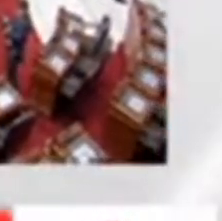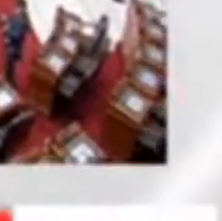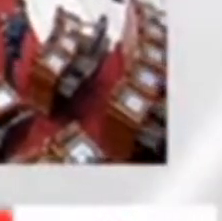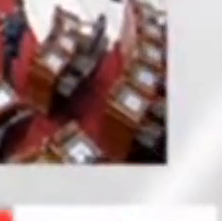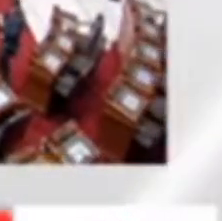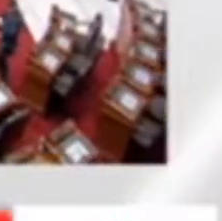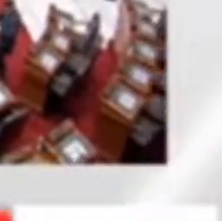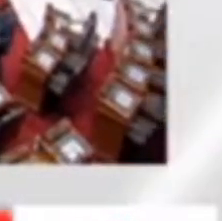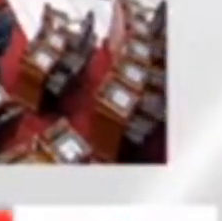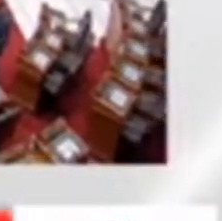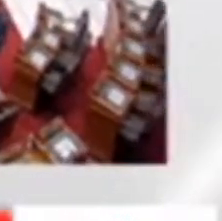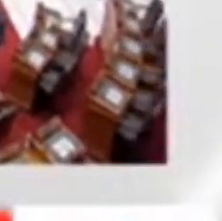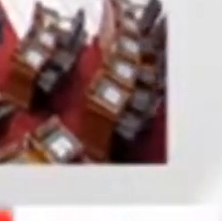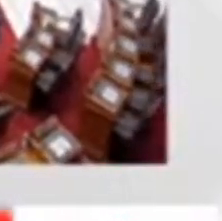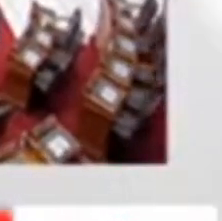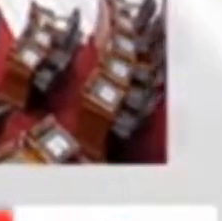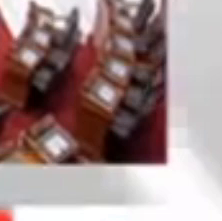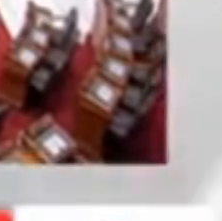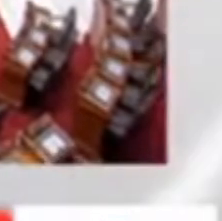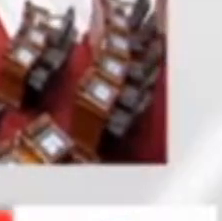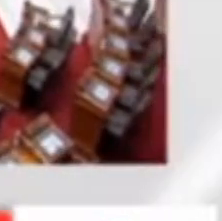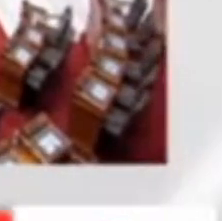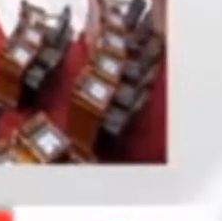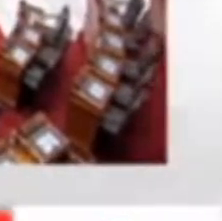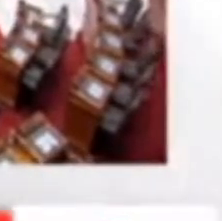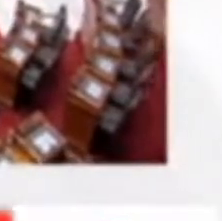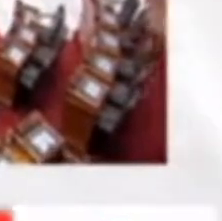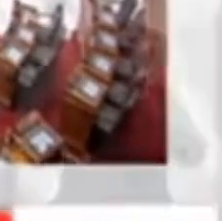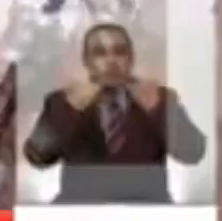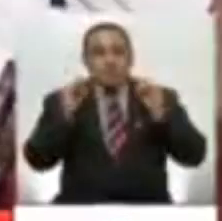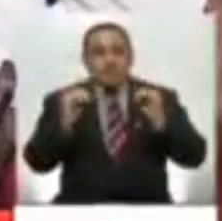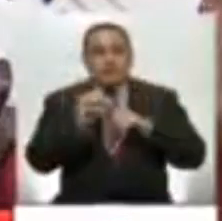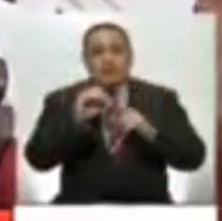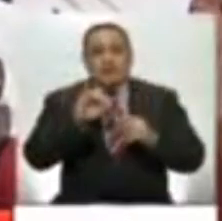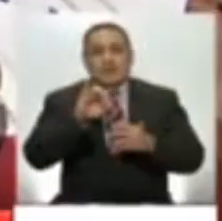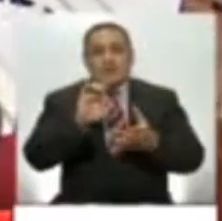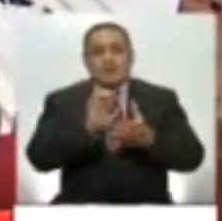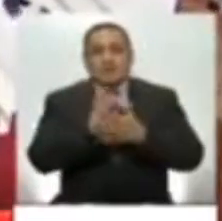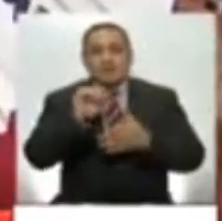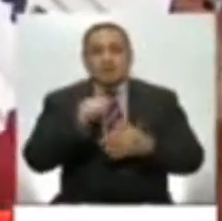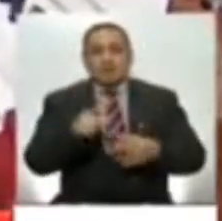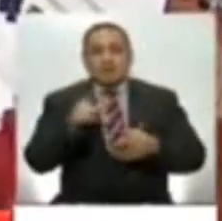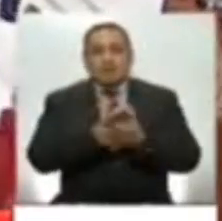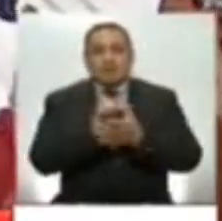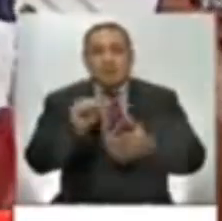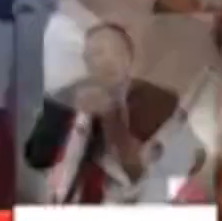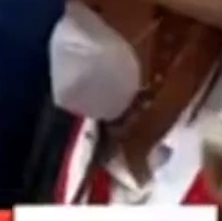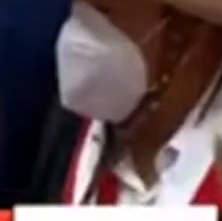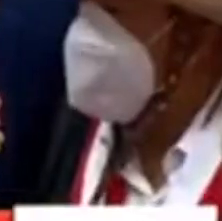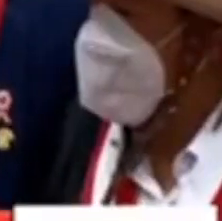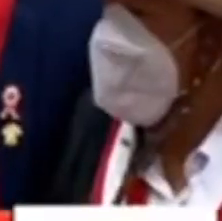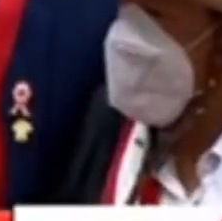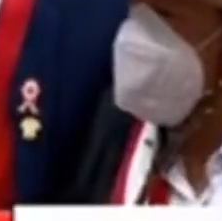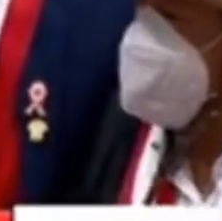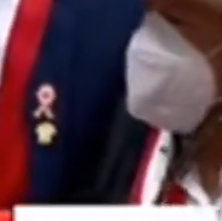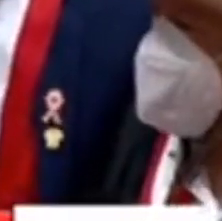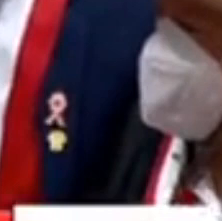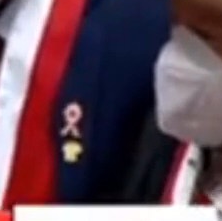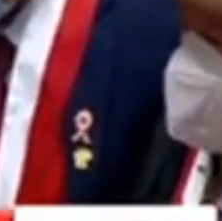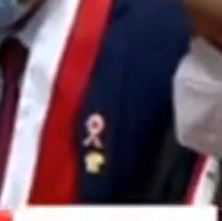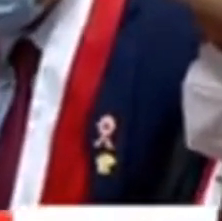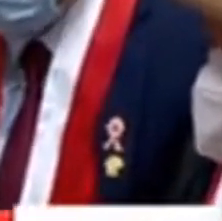esta sesión pueden escucharla en el idioma quechua gracias a nuestra compañera Jessica Aedo. En